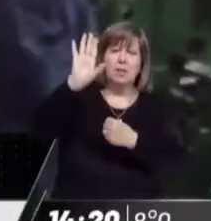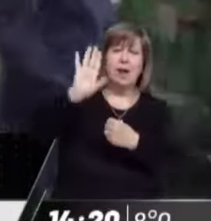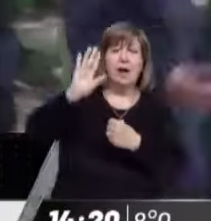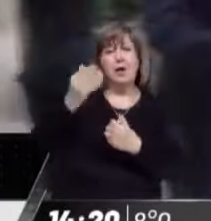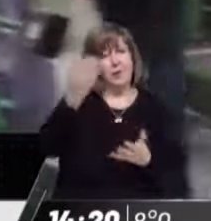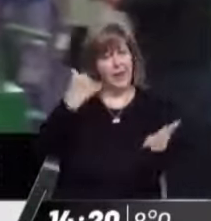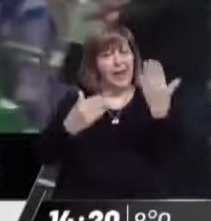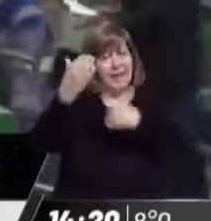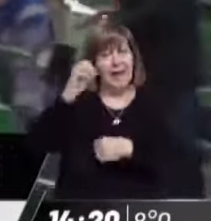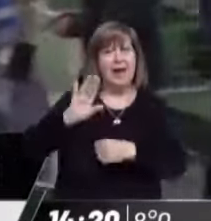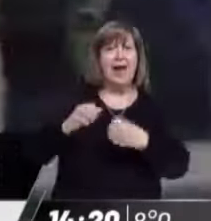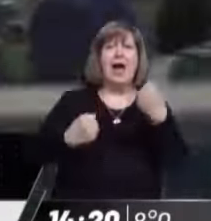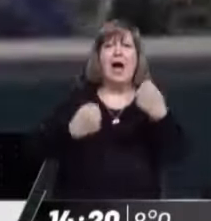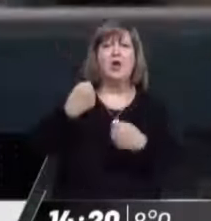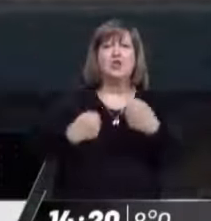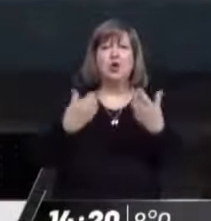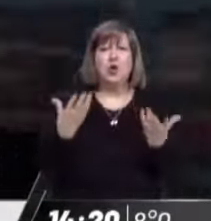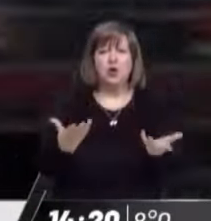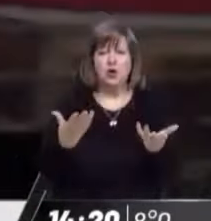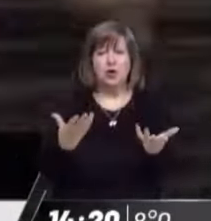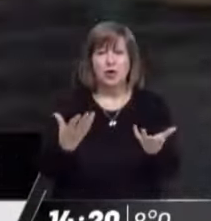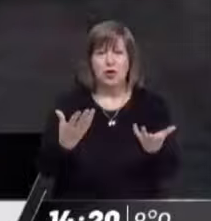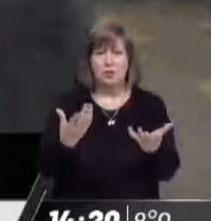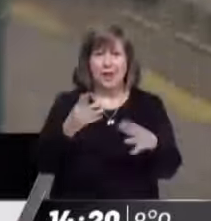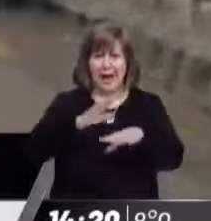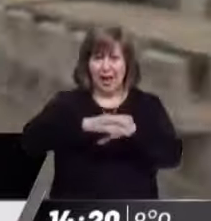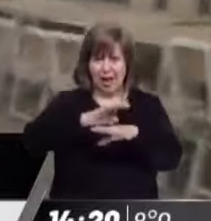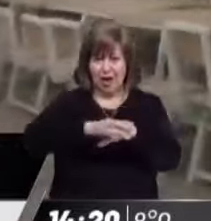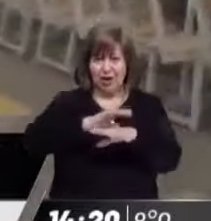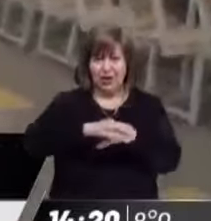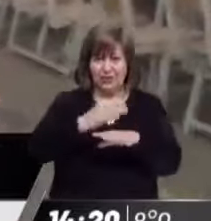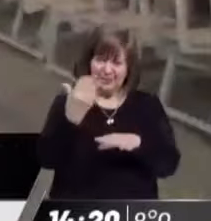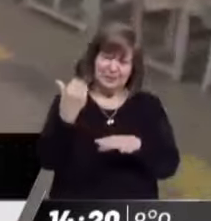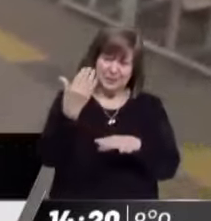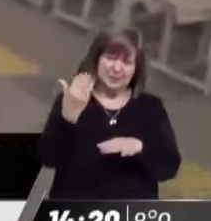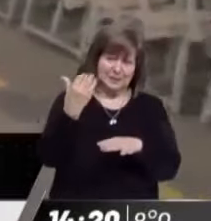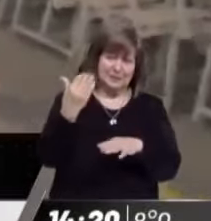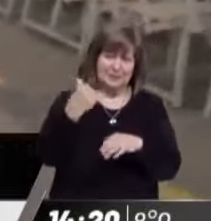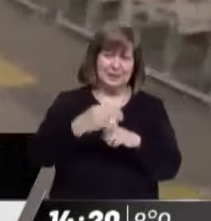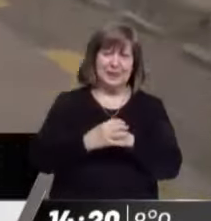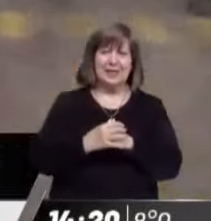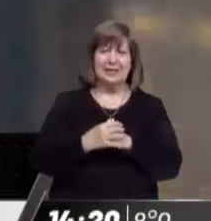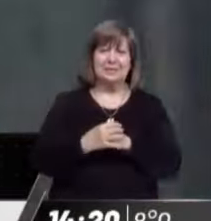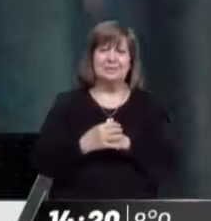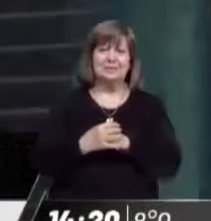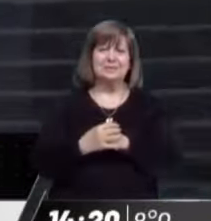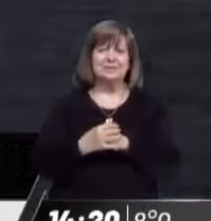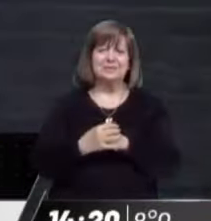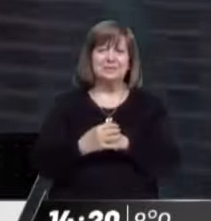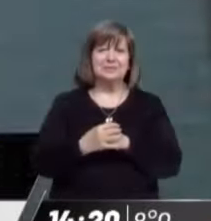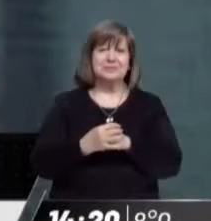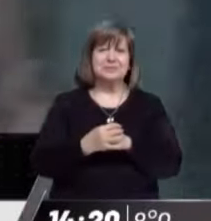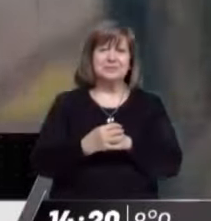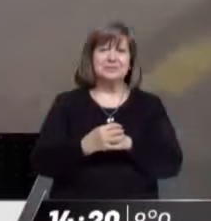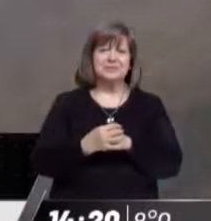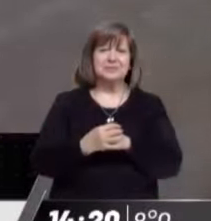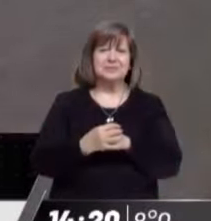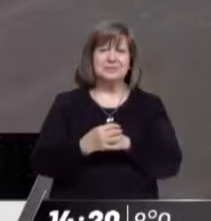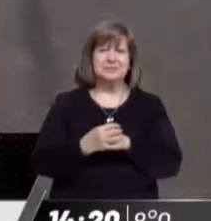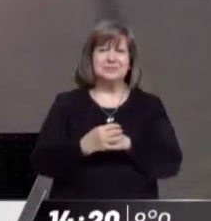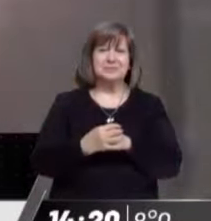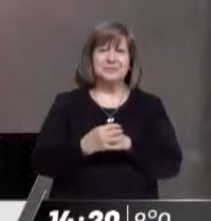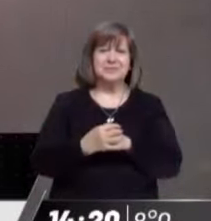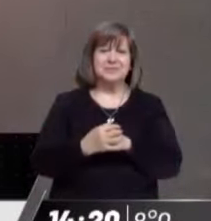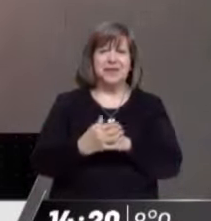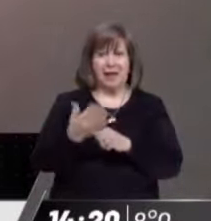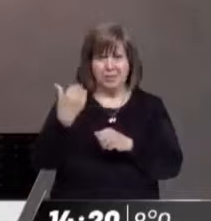afuera! Primer lugar donde se empezó a armar el auto. Bueno, quizás grité demasiado. Vamos, Rulito, vamos. Mucha Y es emoción de que la lo parte hiciste. No